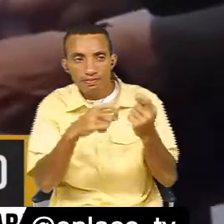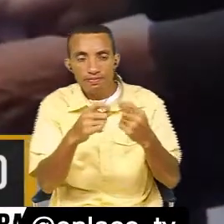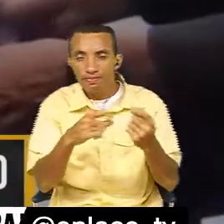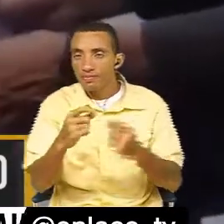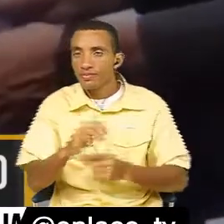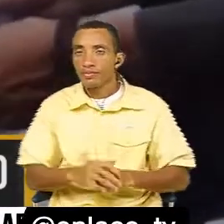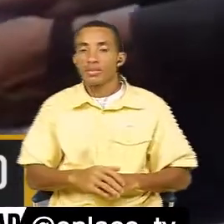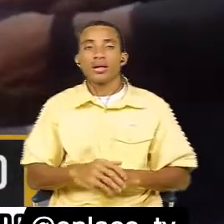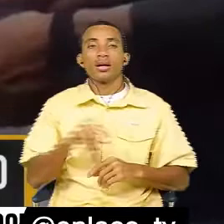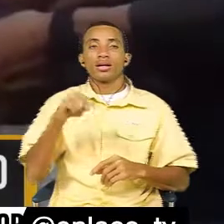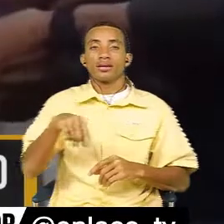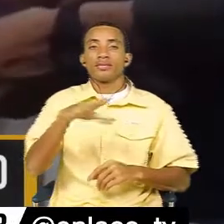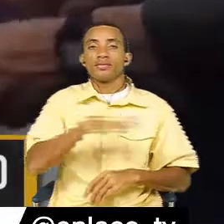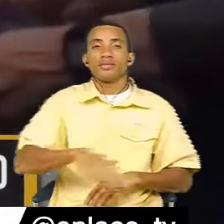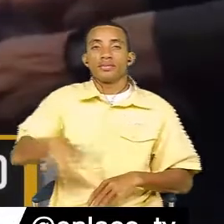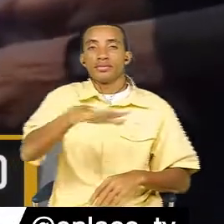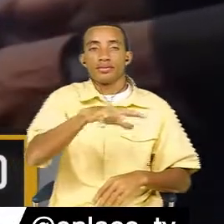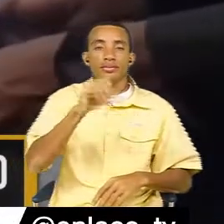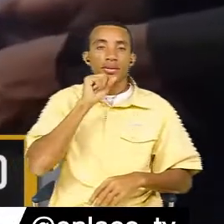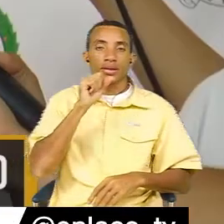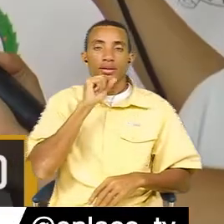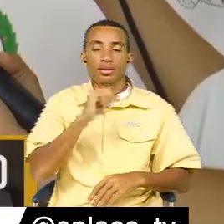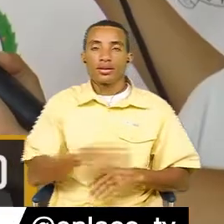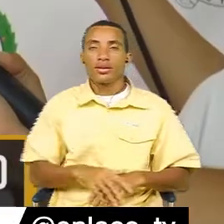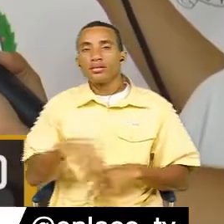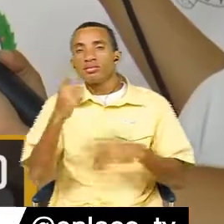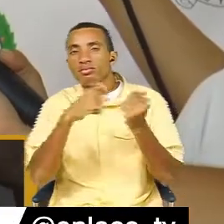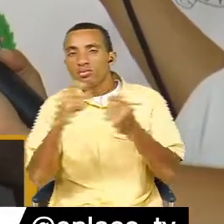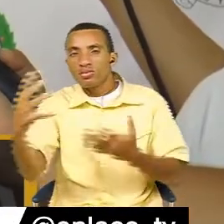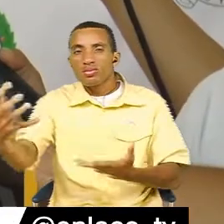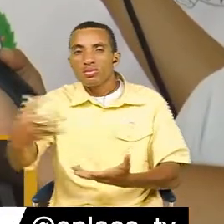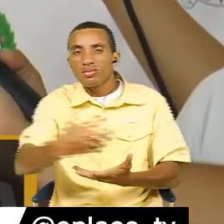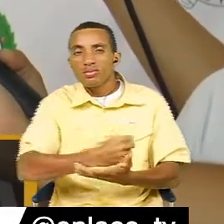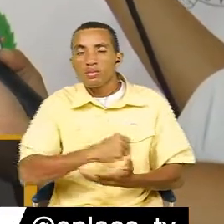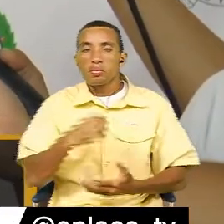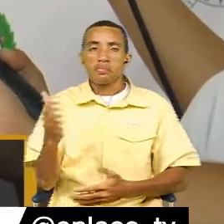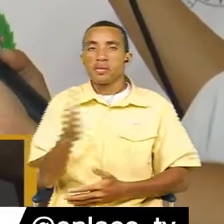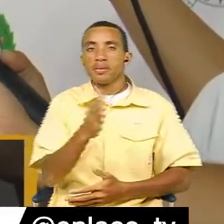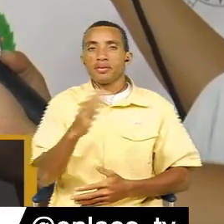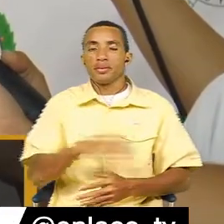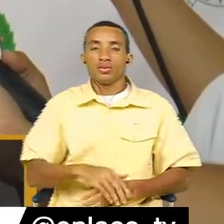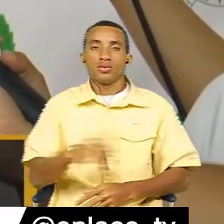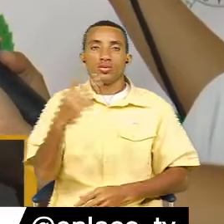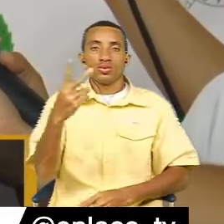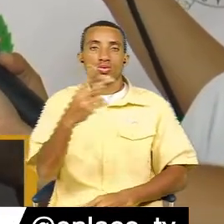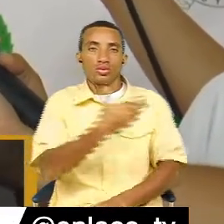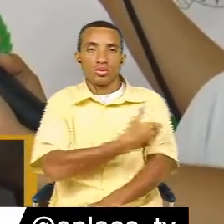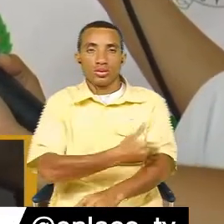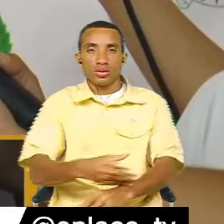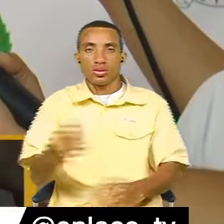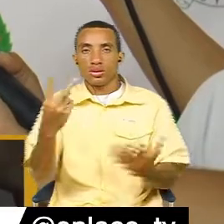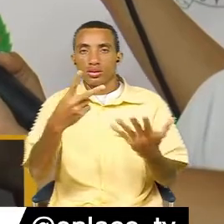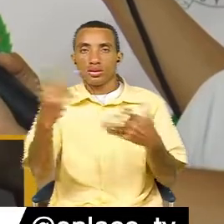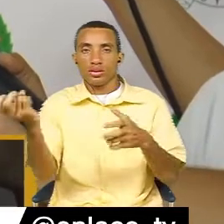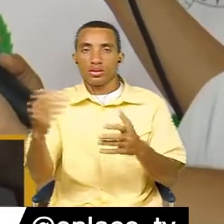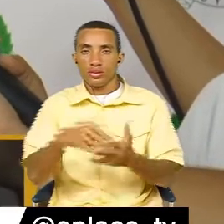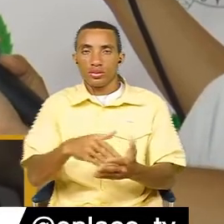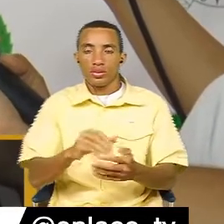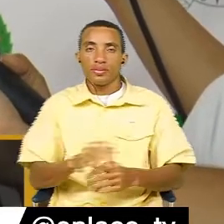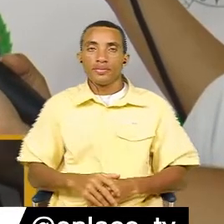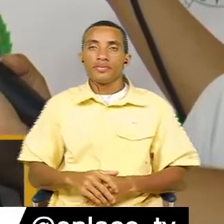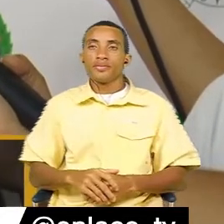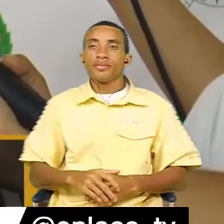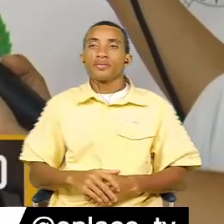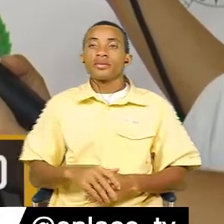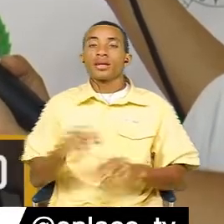de Barranca Bermeja. El valor comercial de esto es un aproximado de 2.700.000, pero en